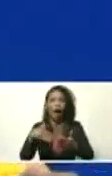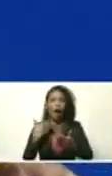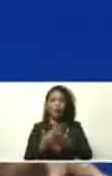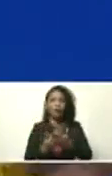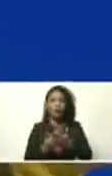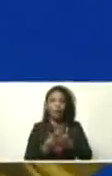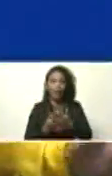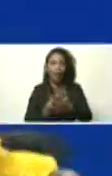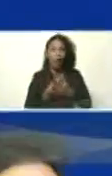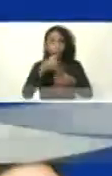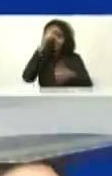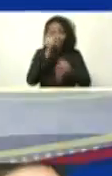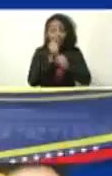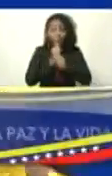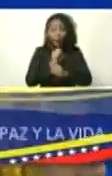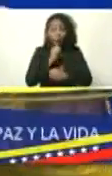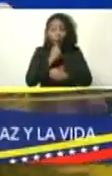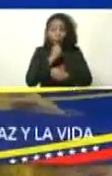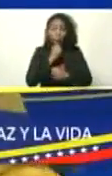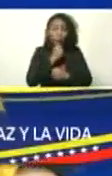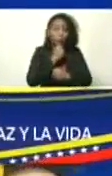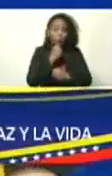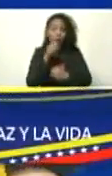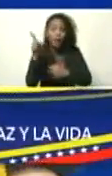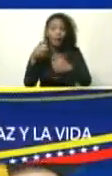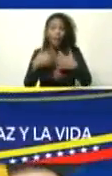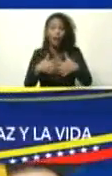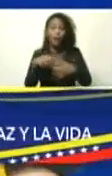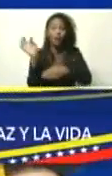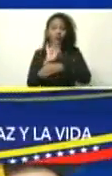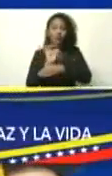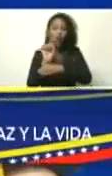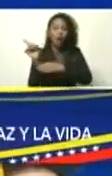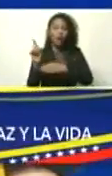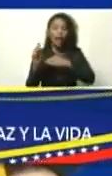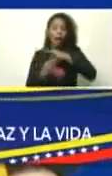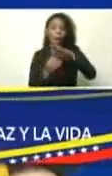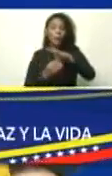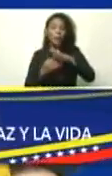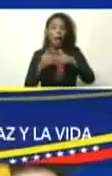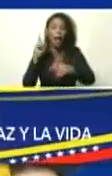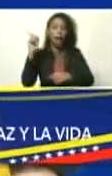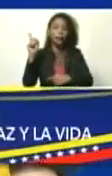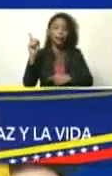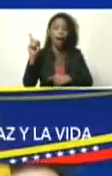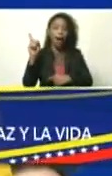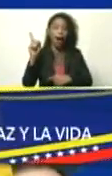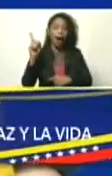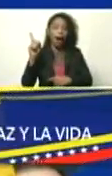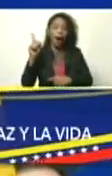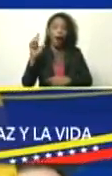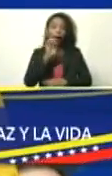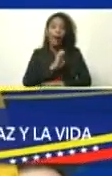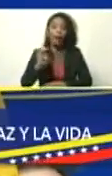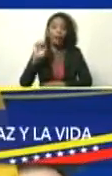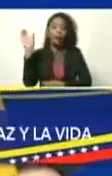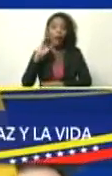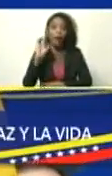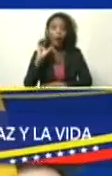calladito, cerradito. Bueno, esa fábrica está funcionando en la gran base de Quinta Crespo, donde tenemos